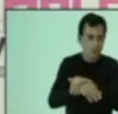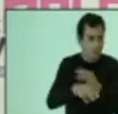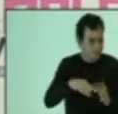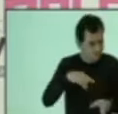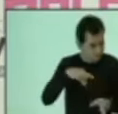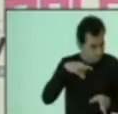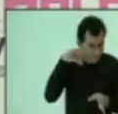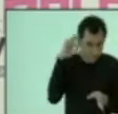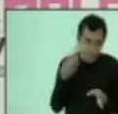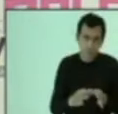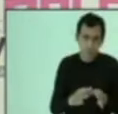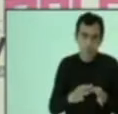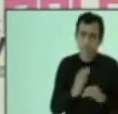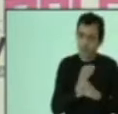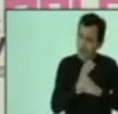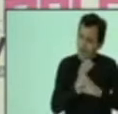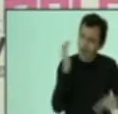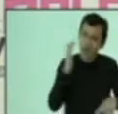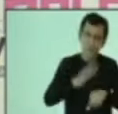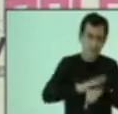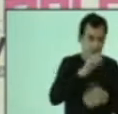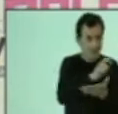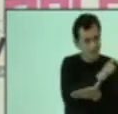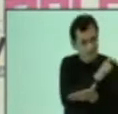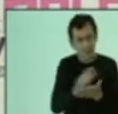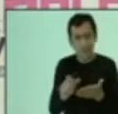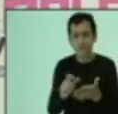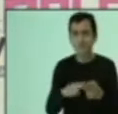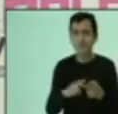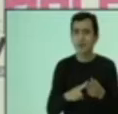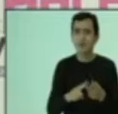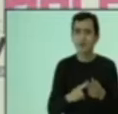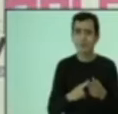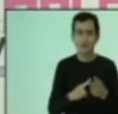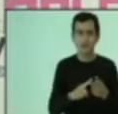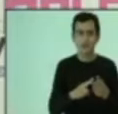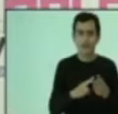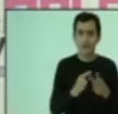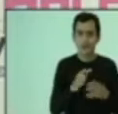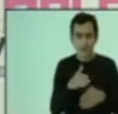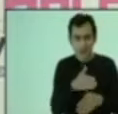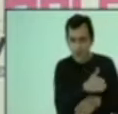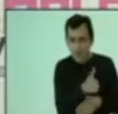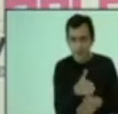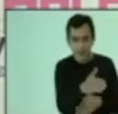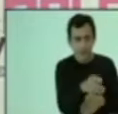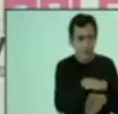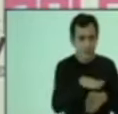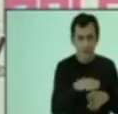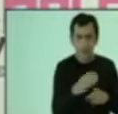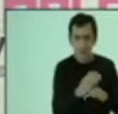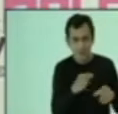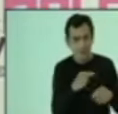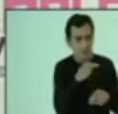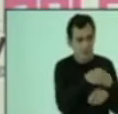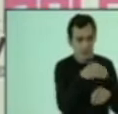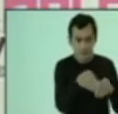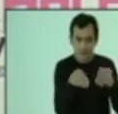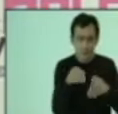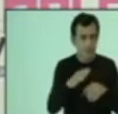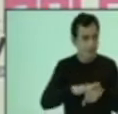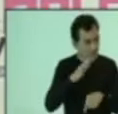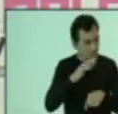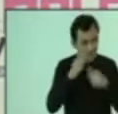incorporación de más unidades de recolección y la reestructuración de las rutas de atención. En cuanto a desarrollo integral de la